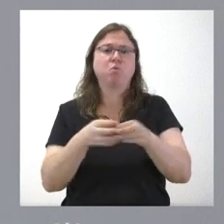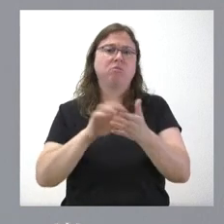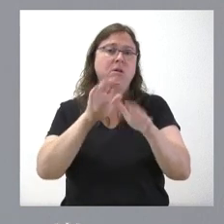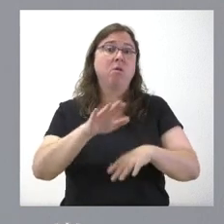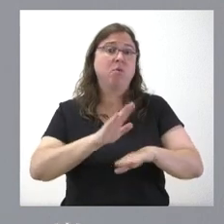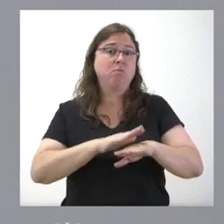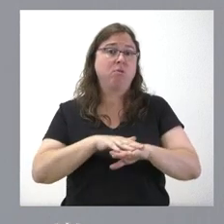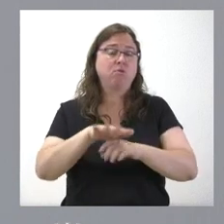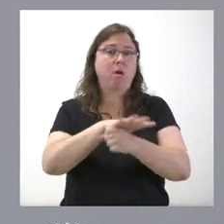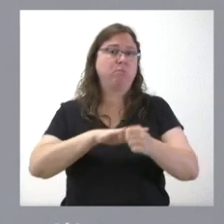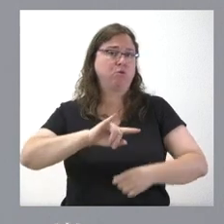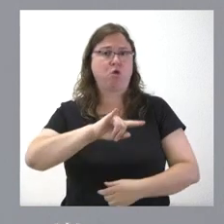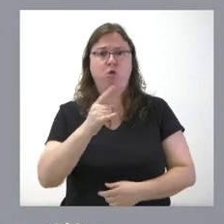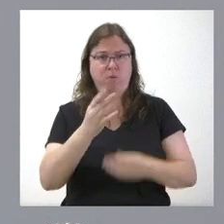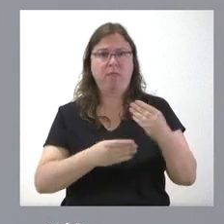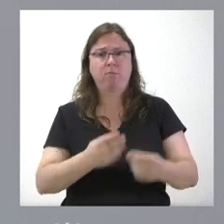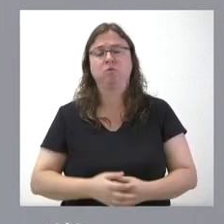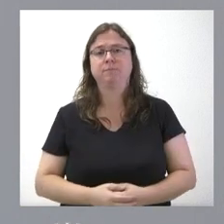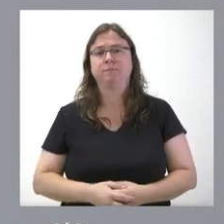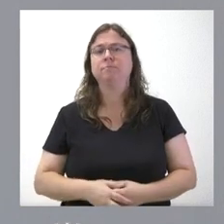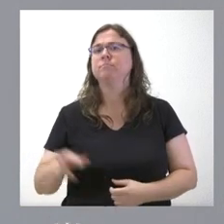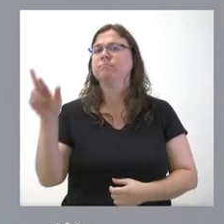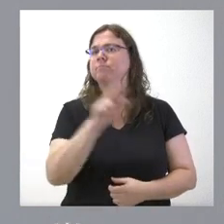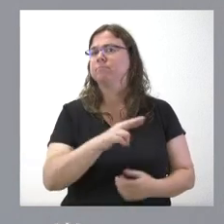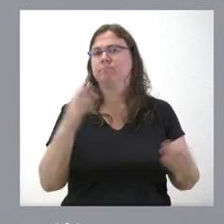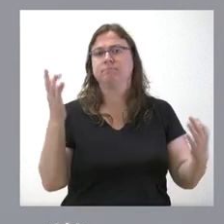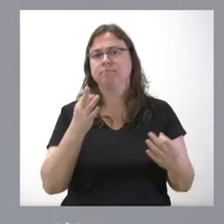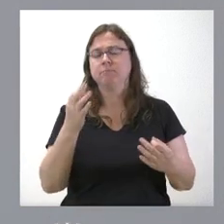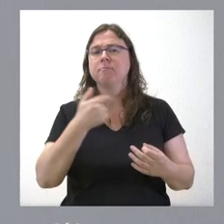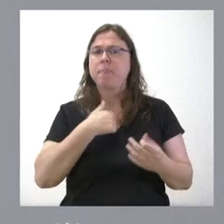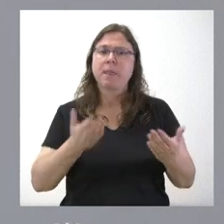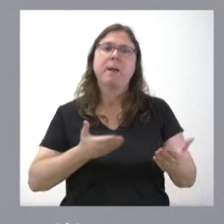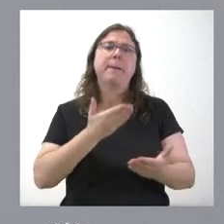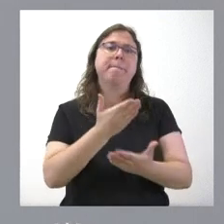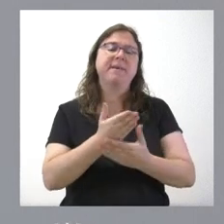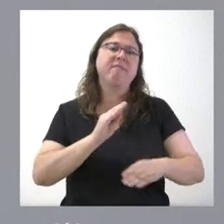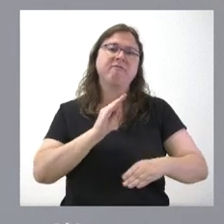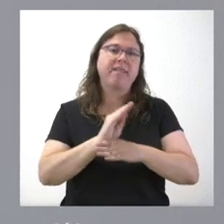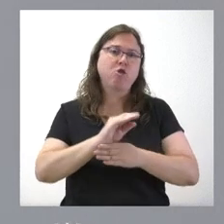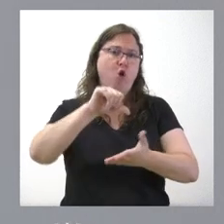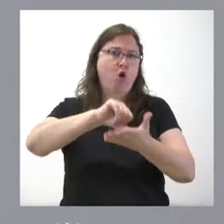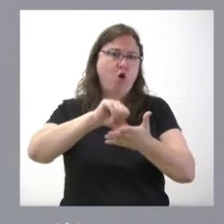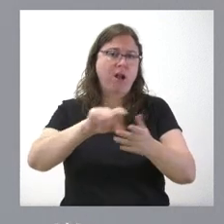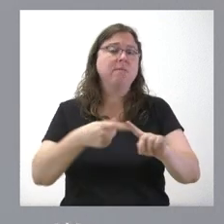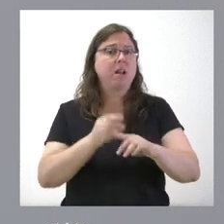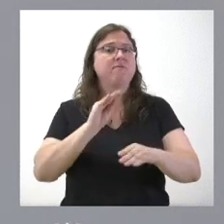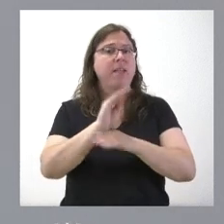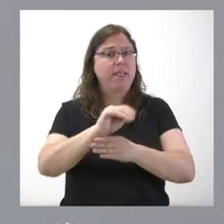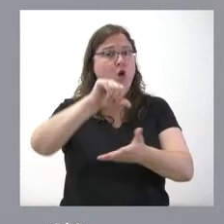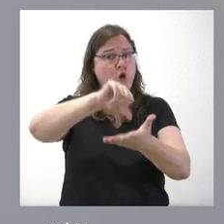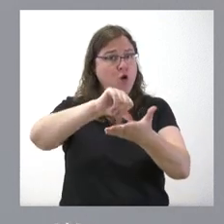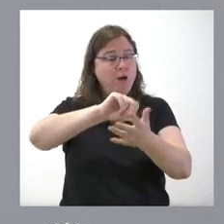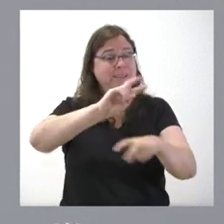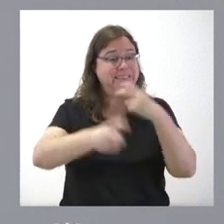en ese doble ámbito estaríamos el reiterar nuestra solucitud de una financiación local y que esa financiación local haga las reformas